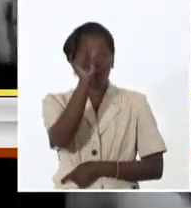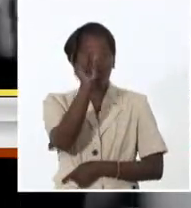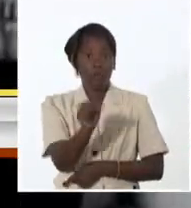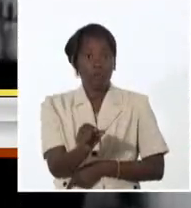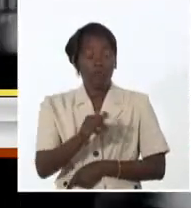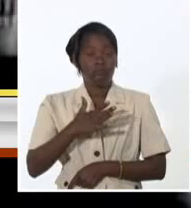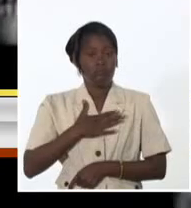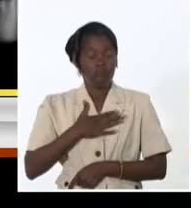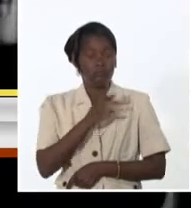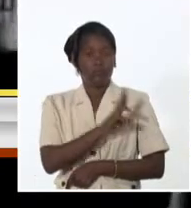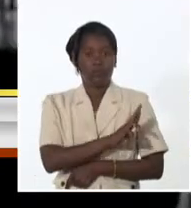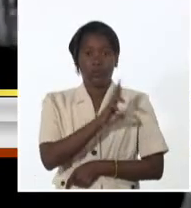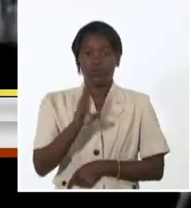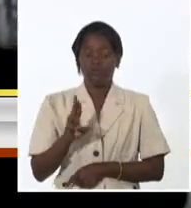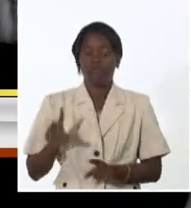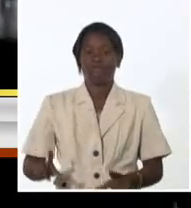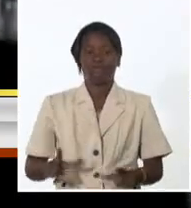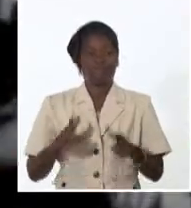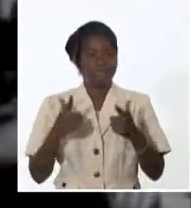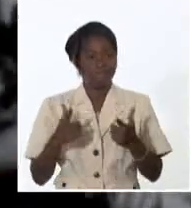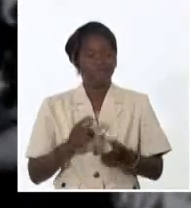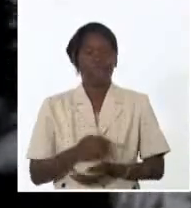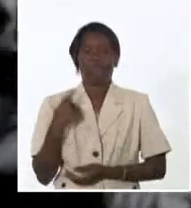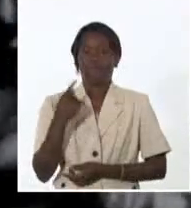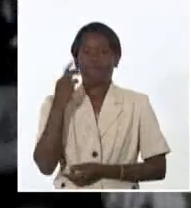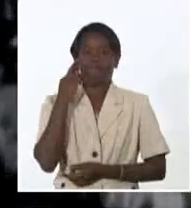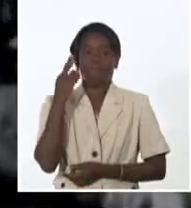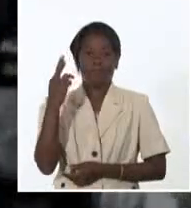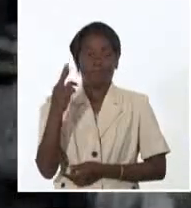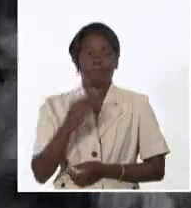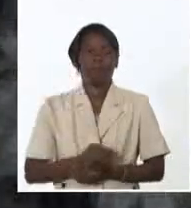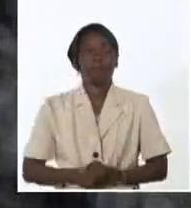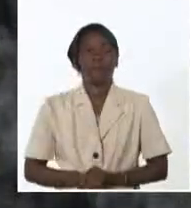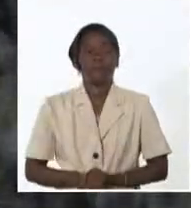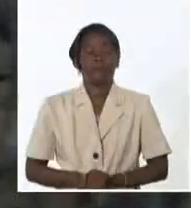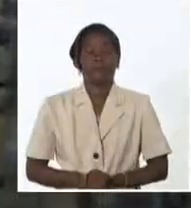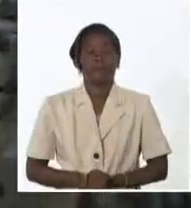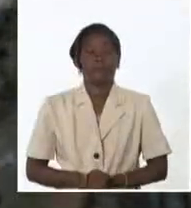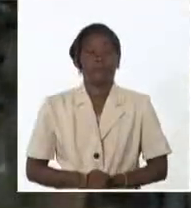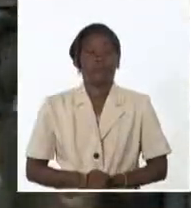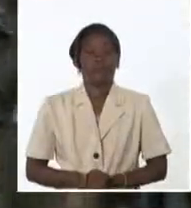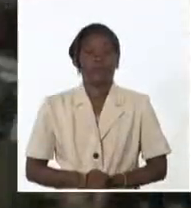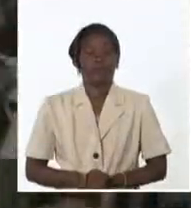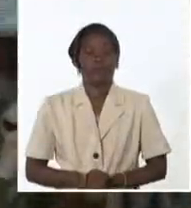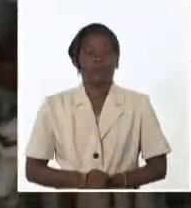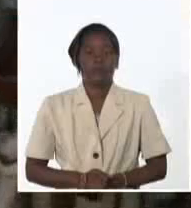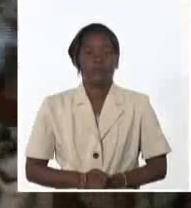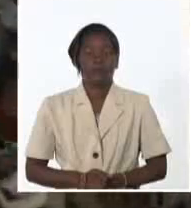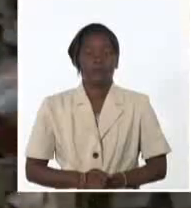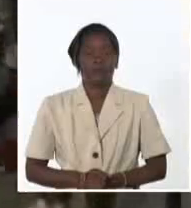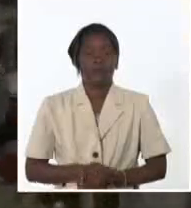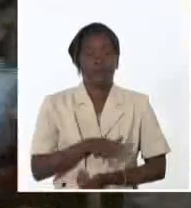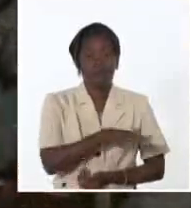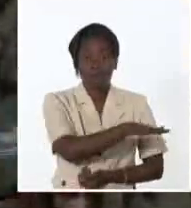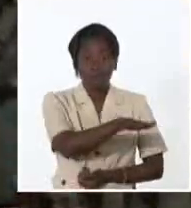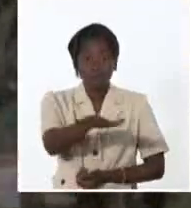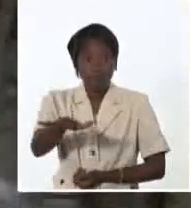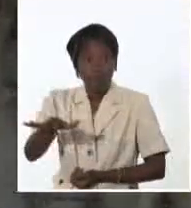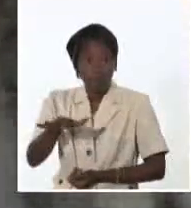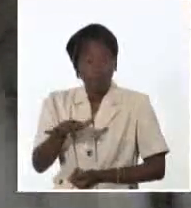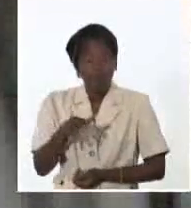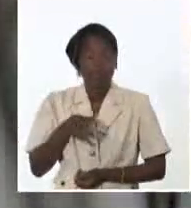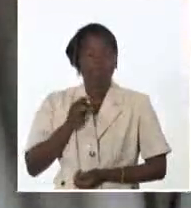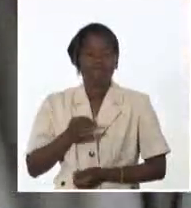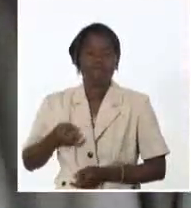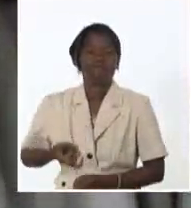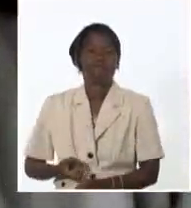la revolución, permanecen entre nosotros como dádiva divina. La ciudad héroe fue la más acabada cuna de su